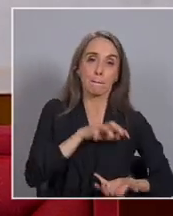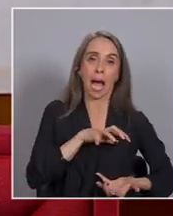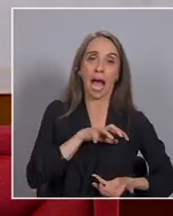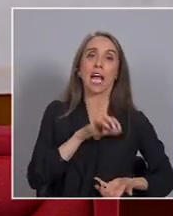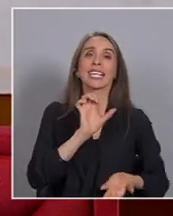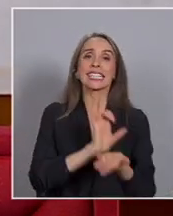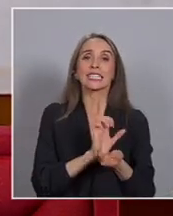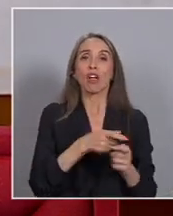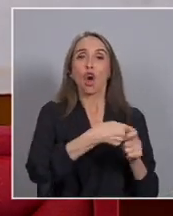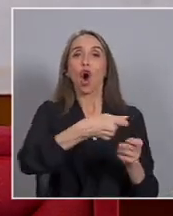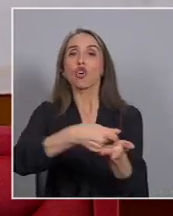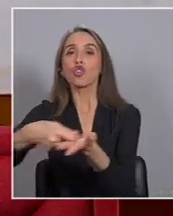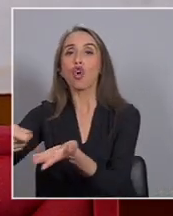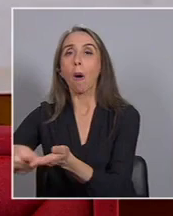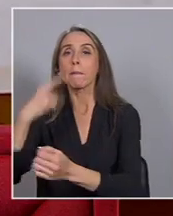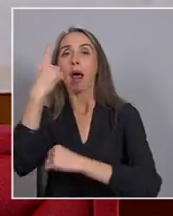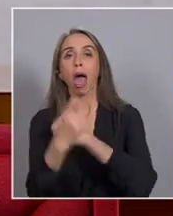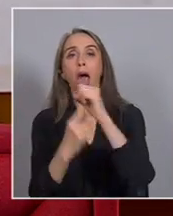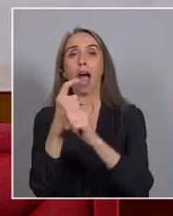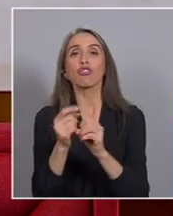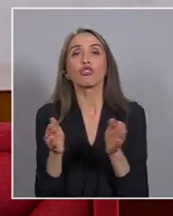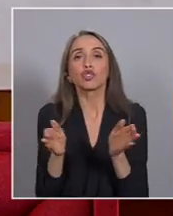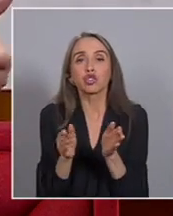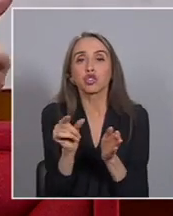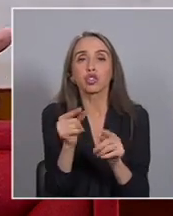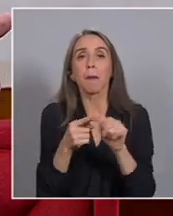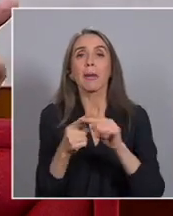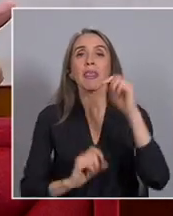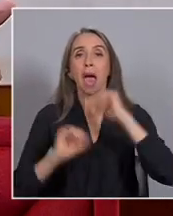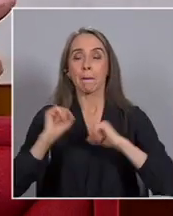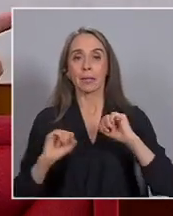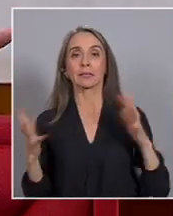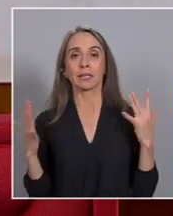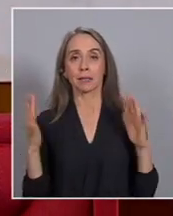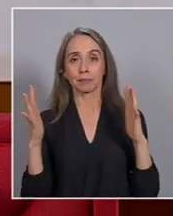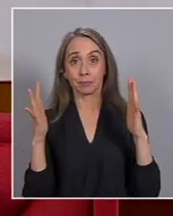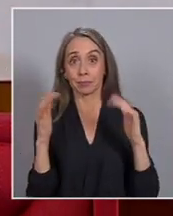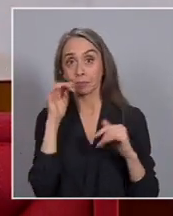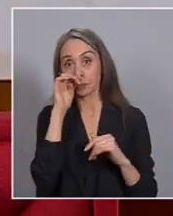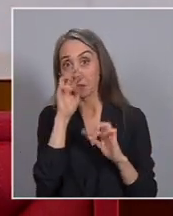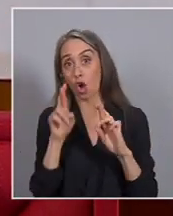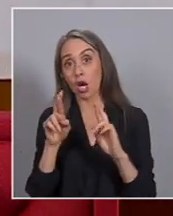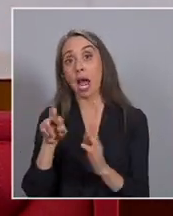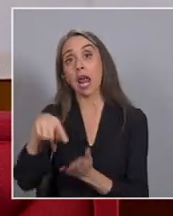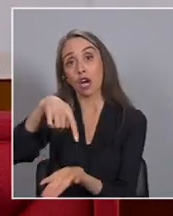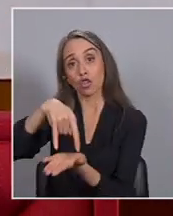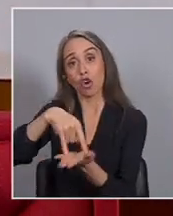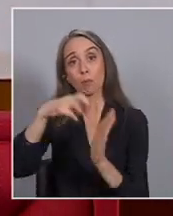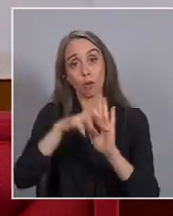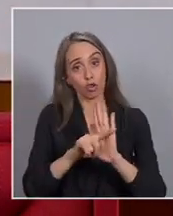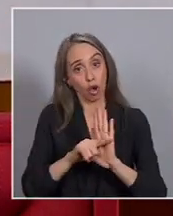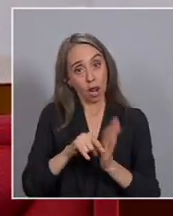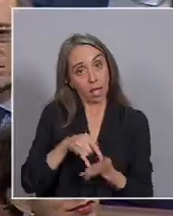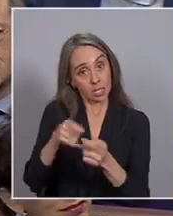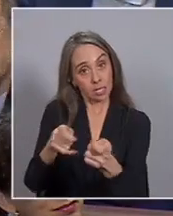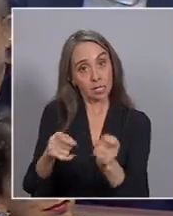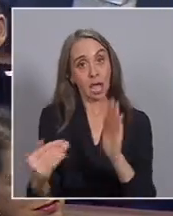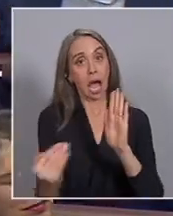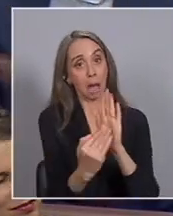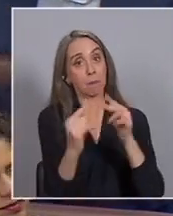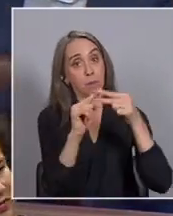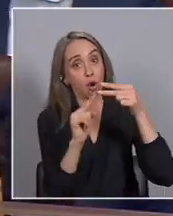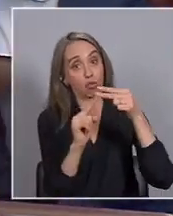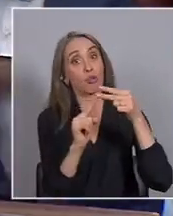cada año a las pequeñas y medianas empresas. Y esperamos tener el apoyo de este Congreso para ambas leyes